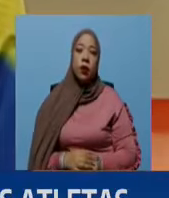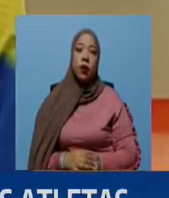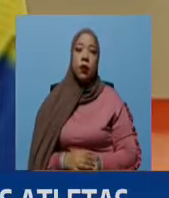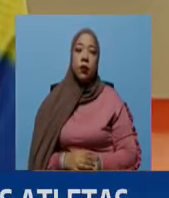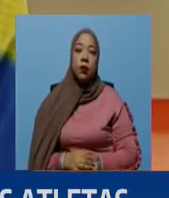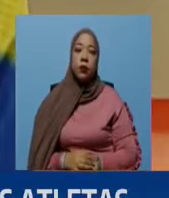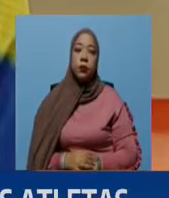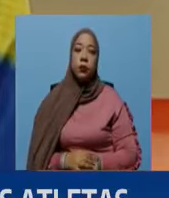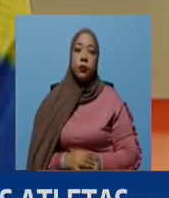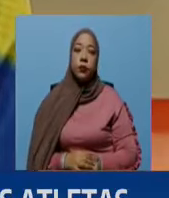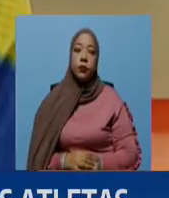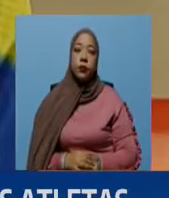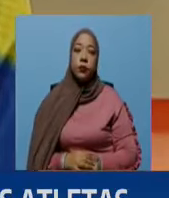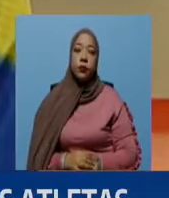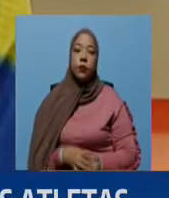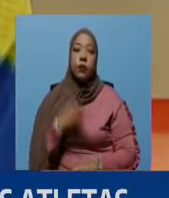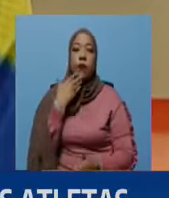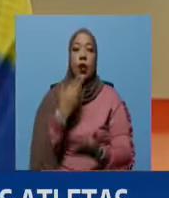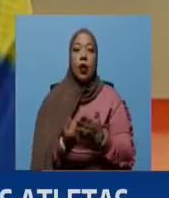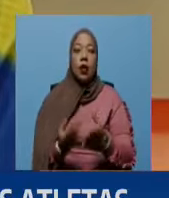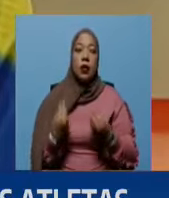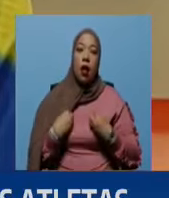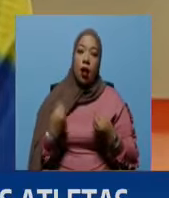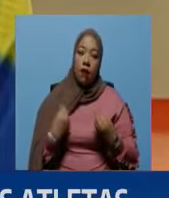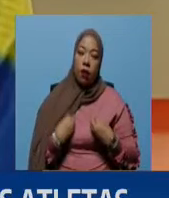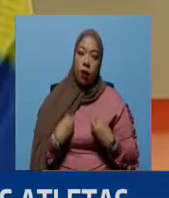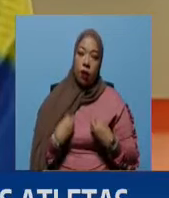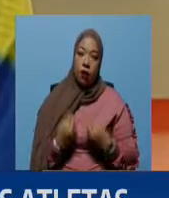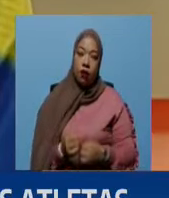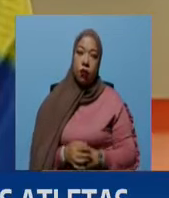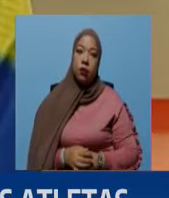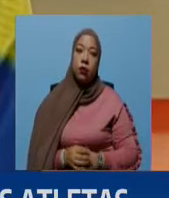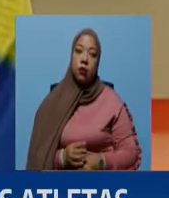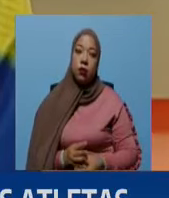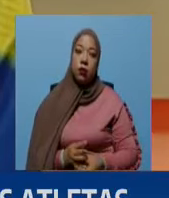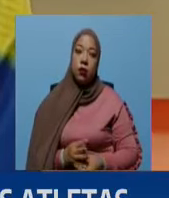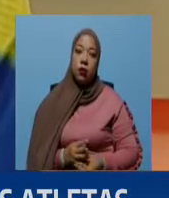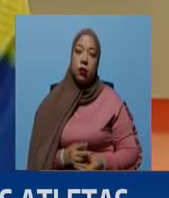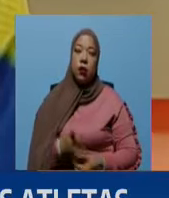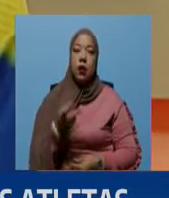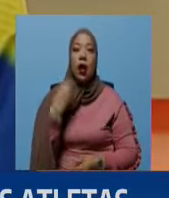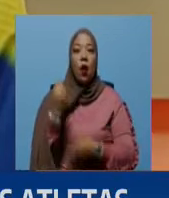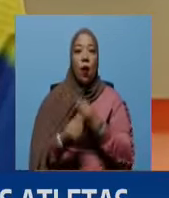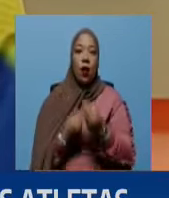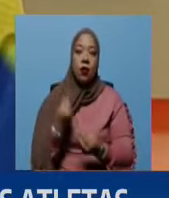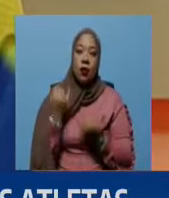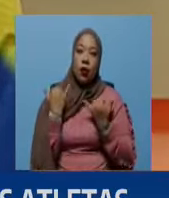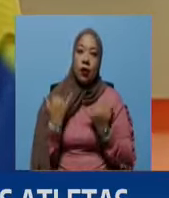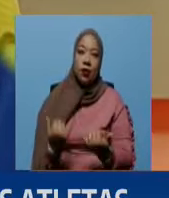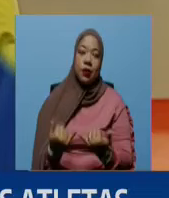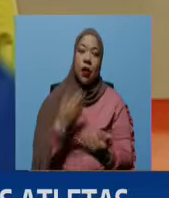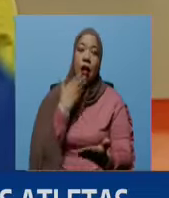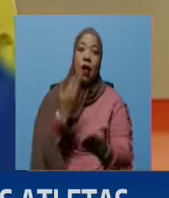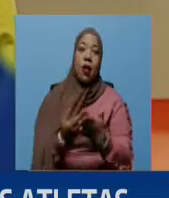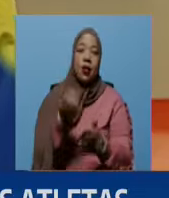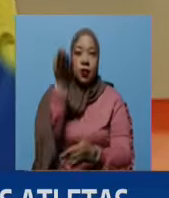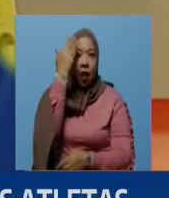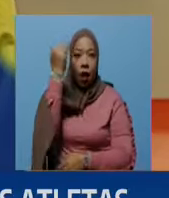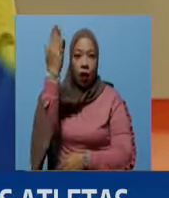digo, gracias a la vida que nos da tanto. Gracias a